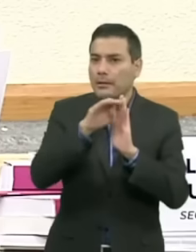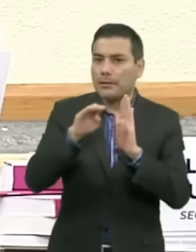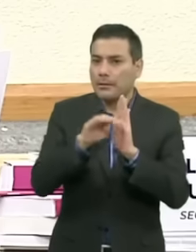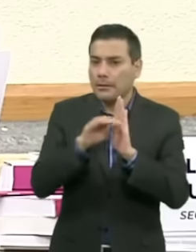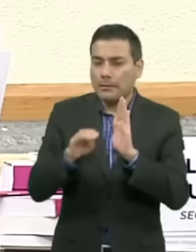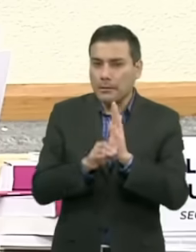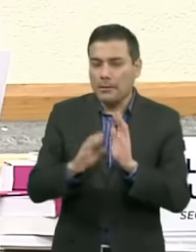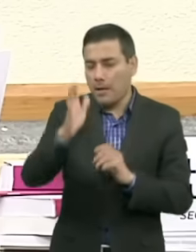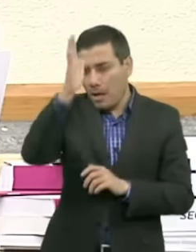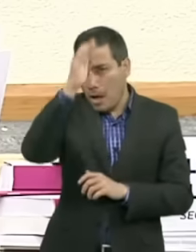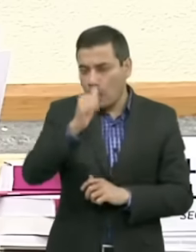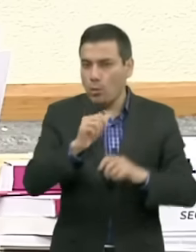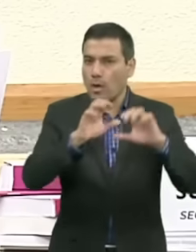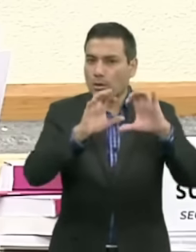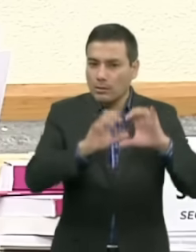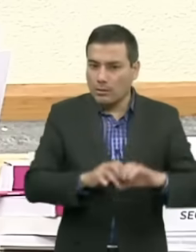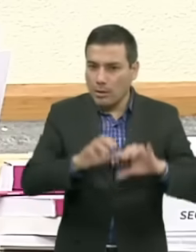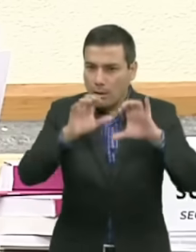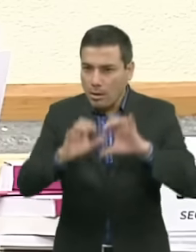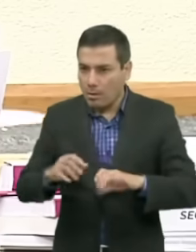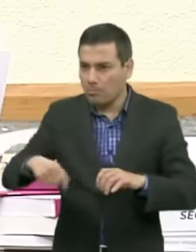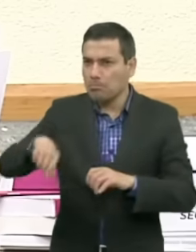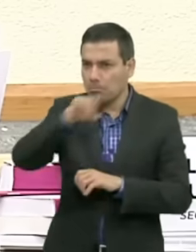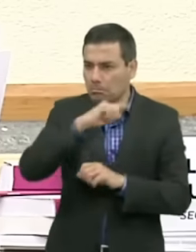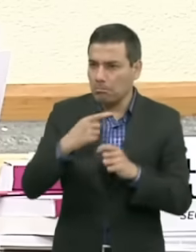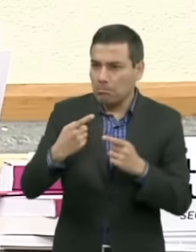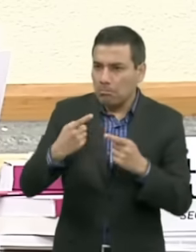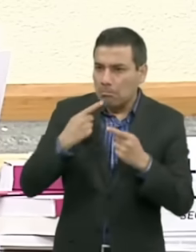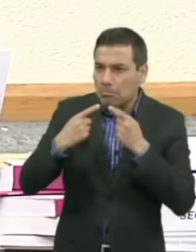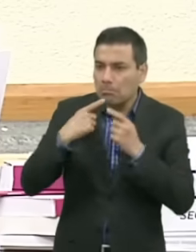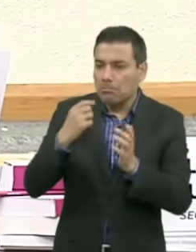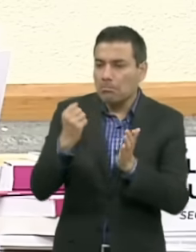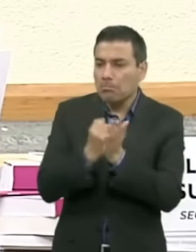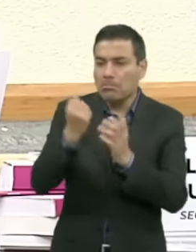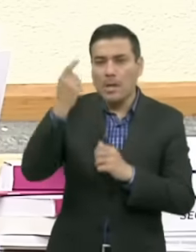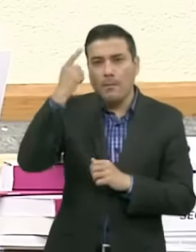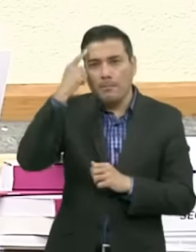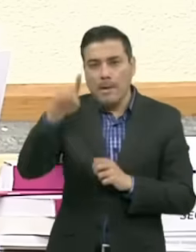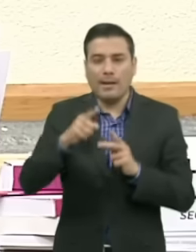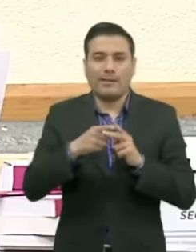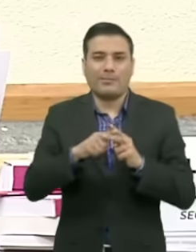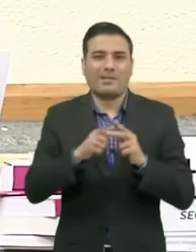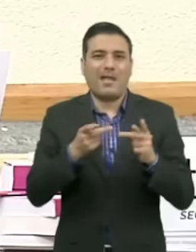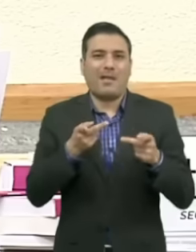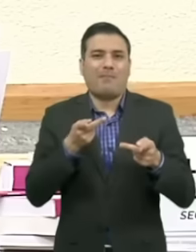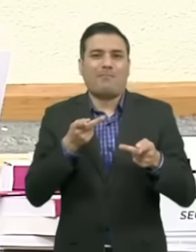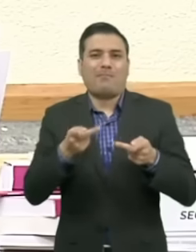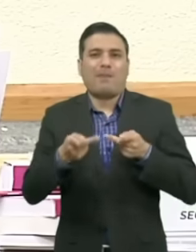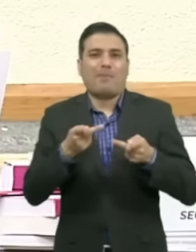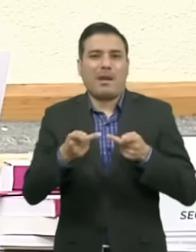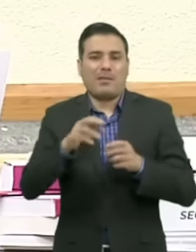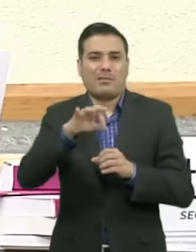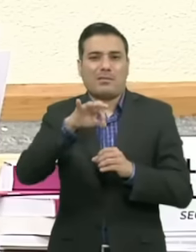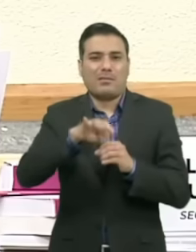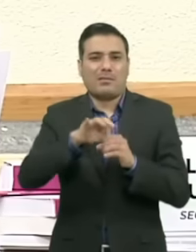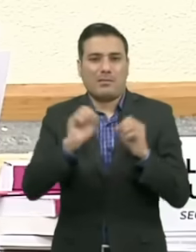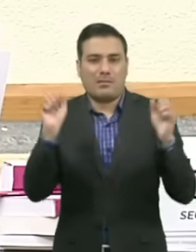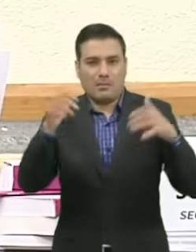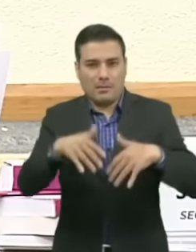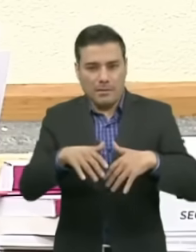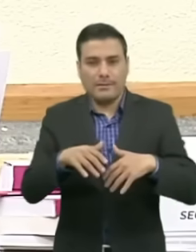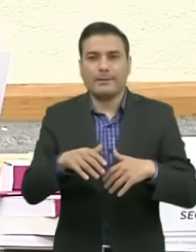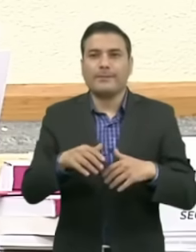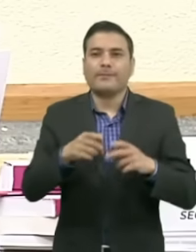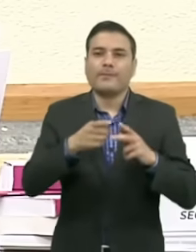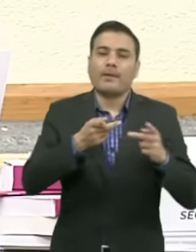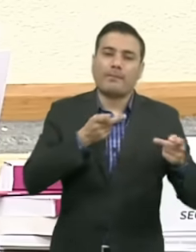llevar a buen puerto un proceso electoral desde la etapa preparatoria, la etapa de la jornada, la etapa de